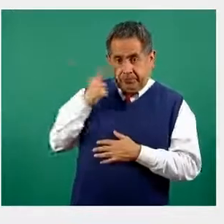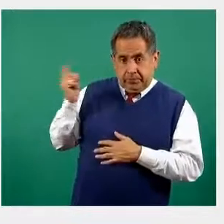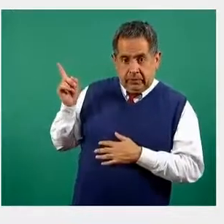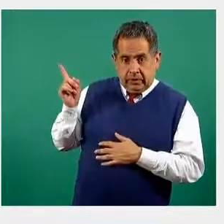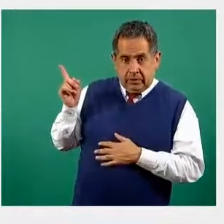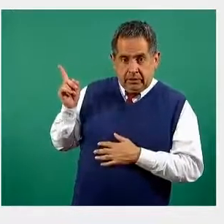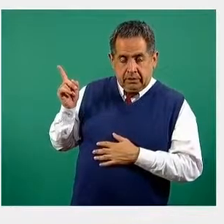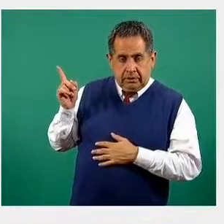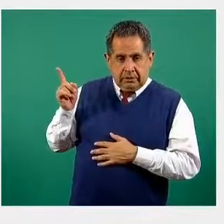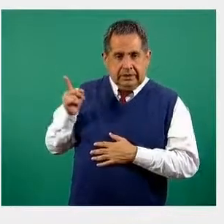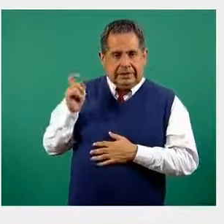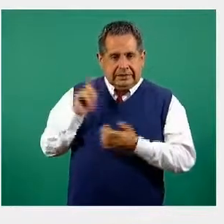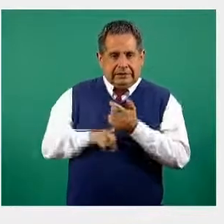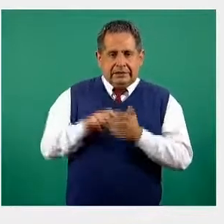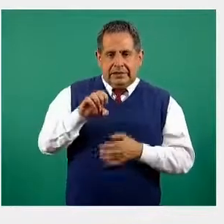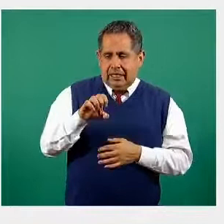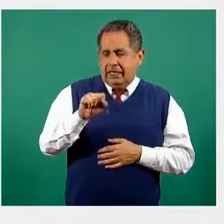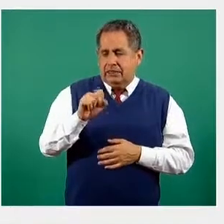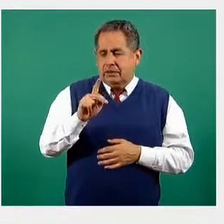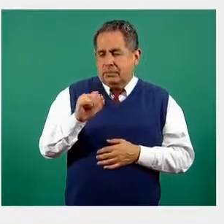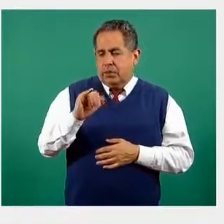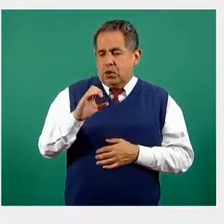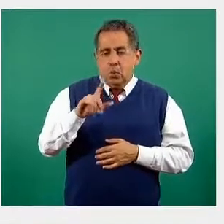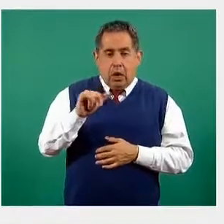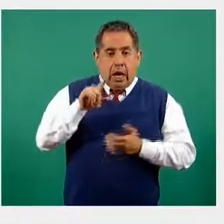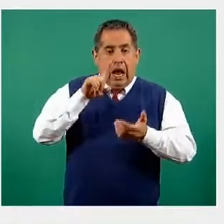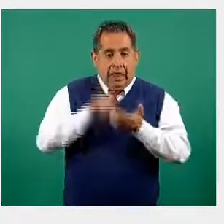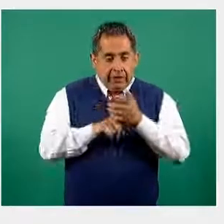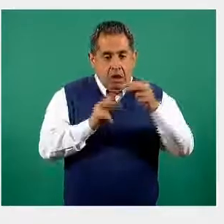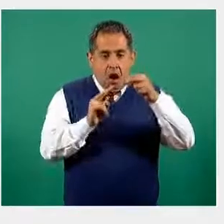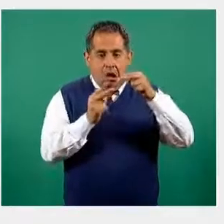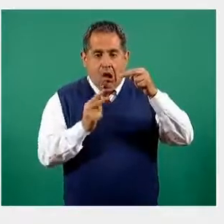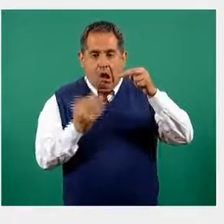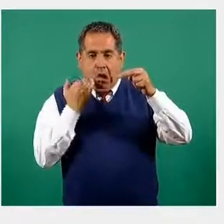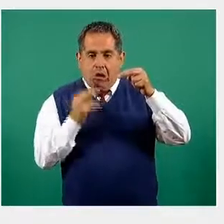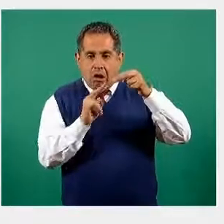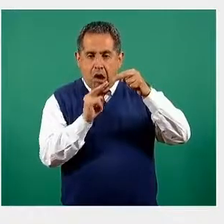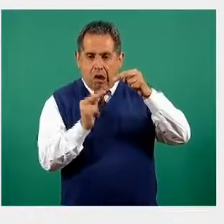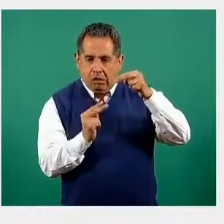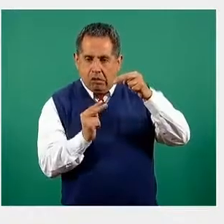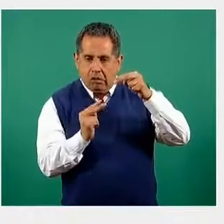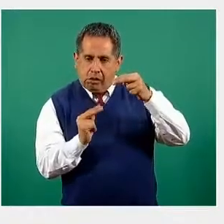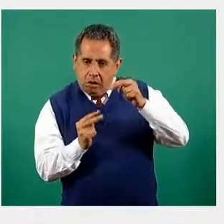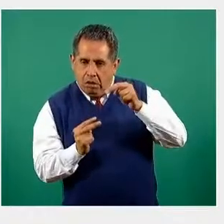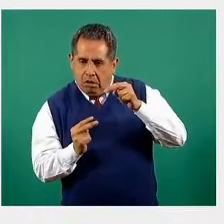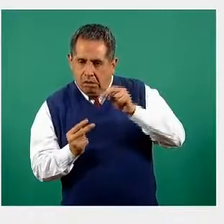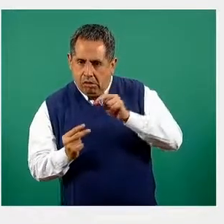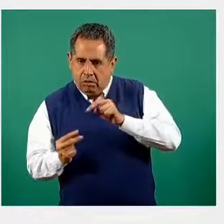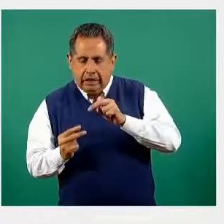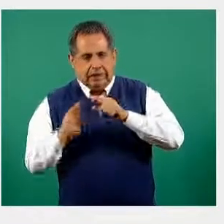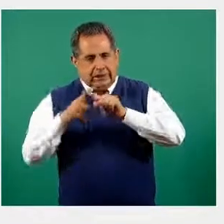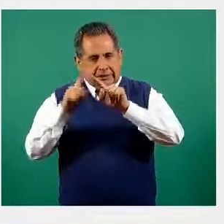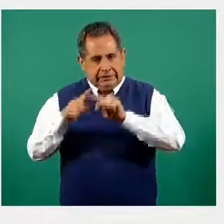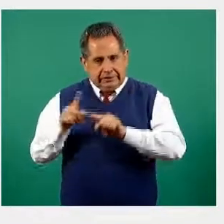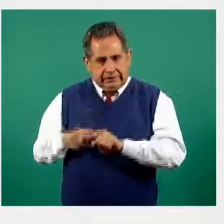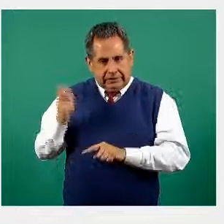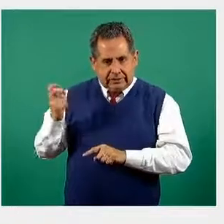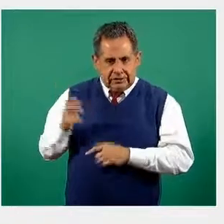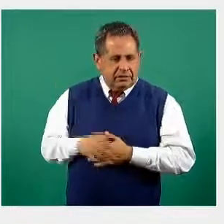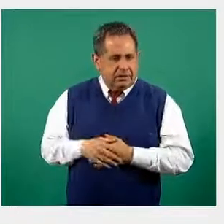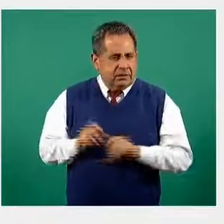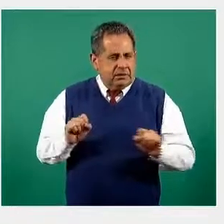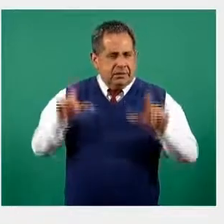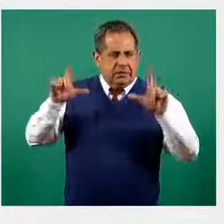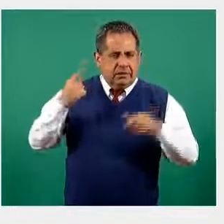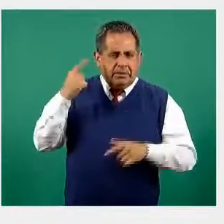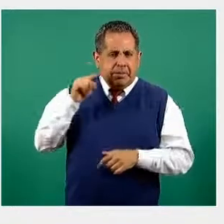la espícula, la proteína de la espícula, donde están las mutaciones características de estas 3 variantes. ¿Por qué ponemos este